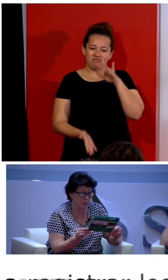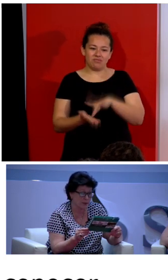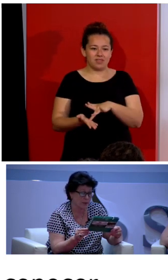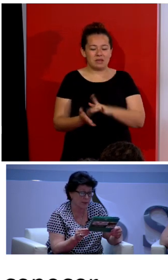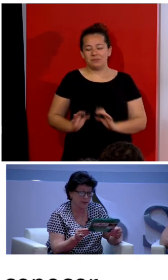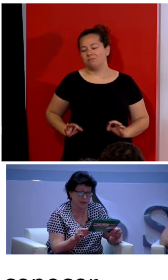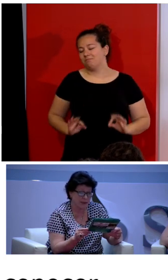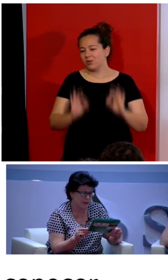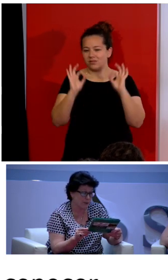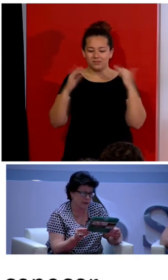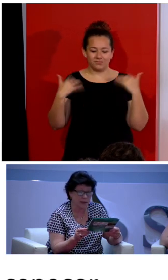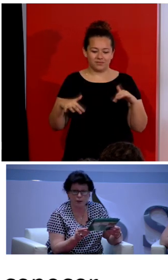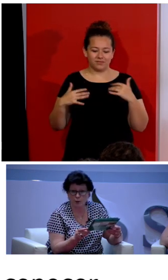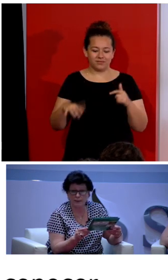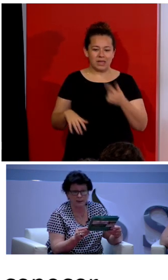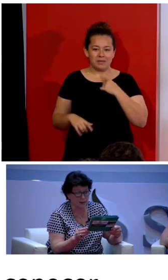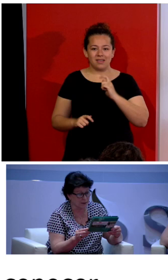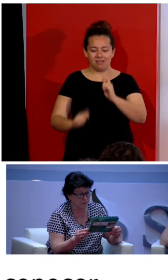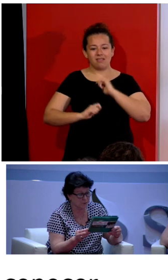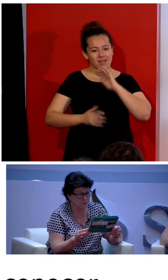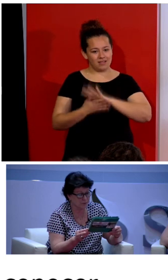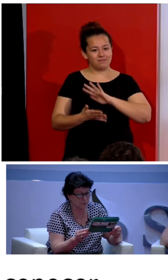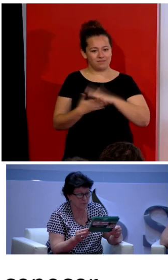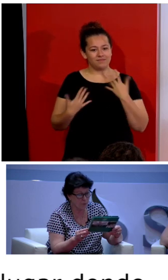muy especial y me tranquilizó bastante.